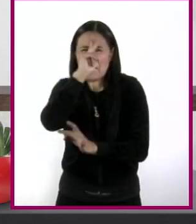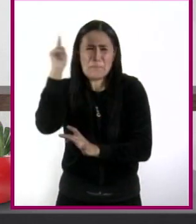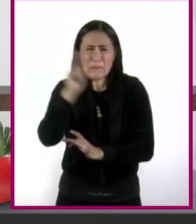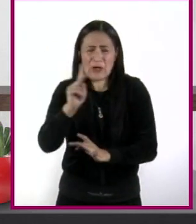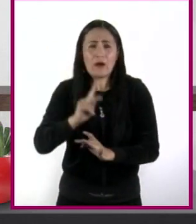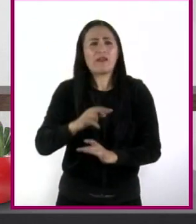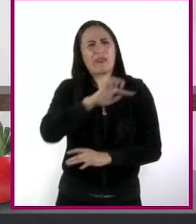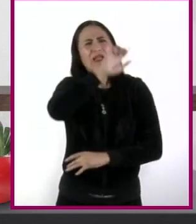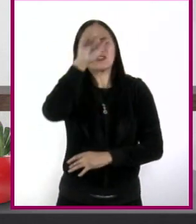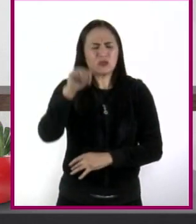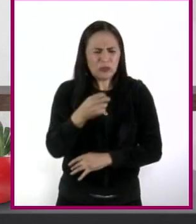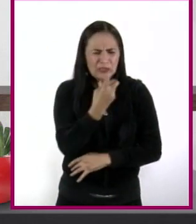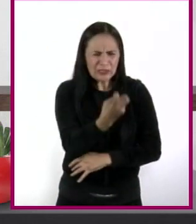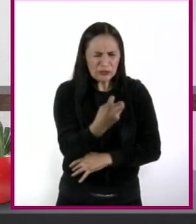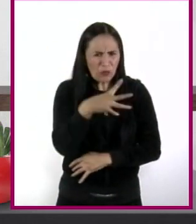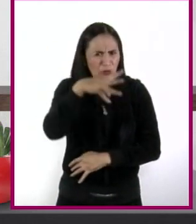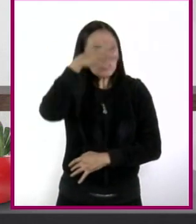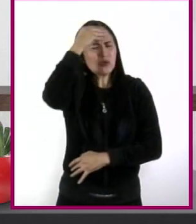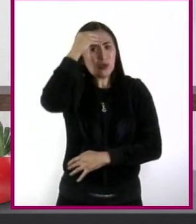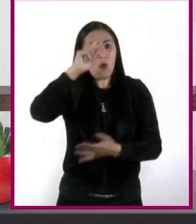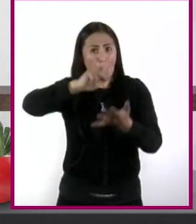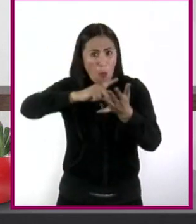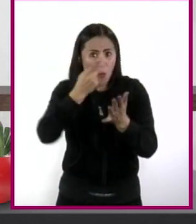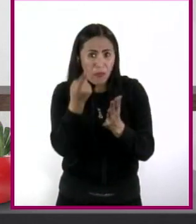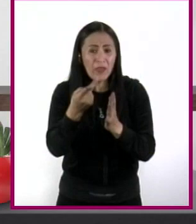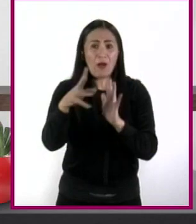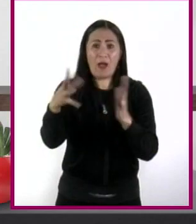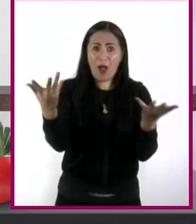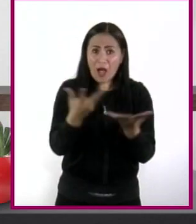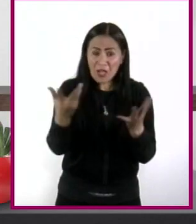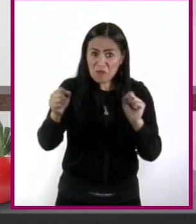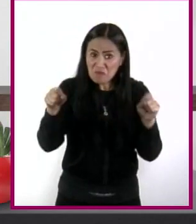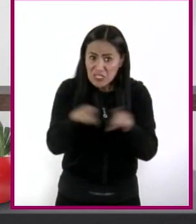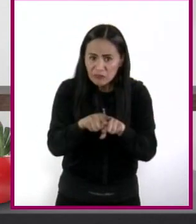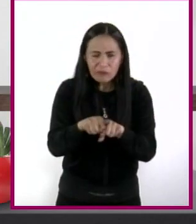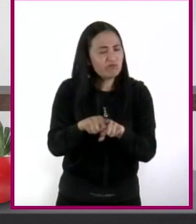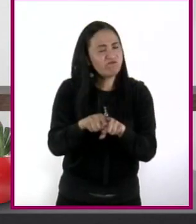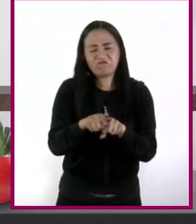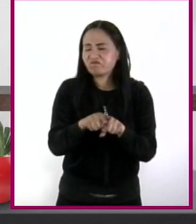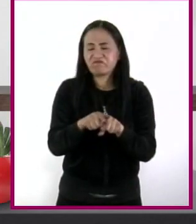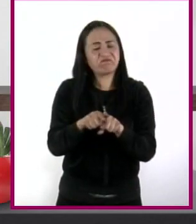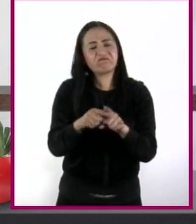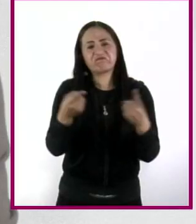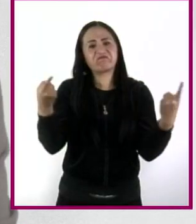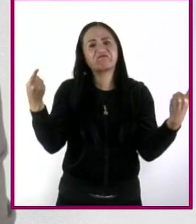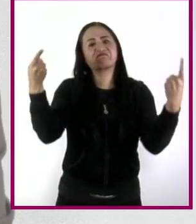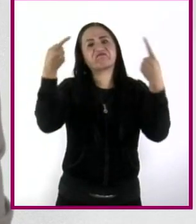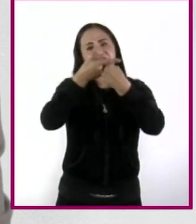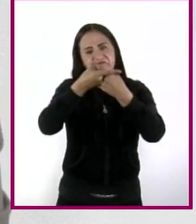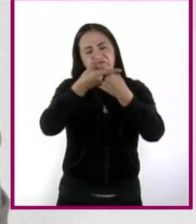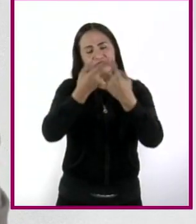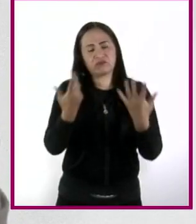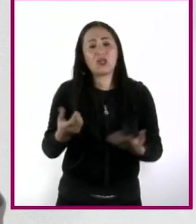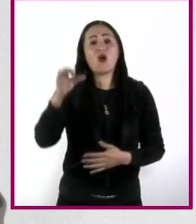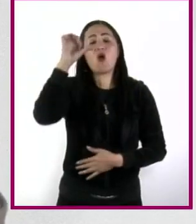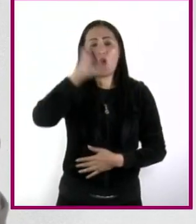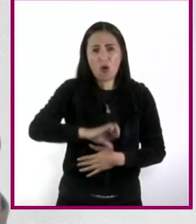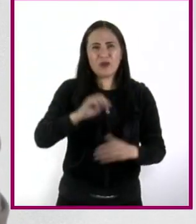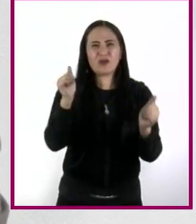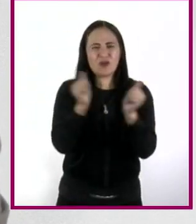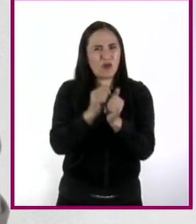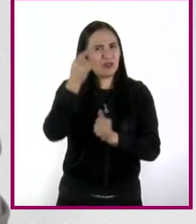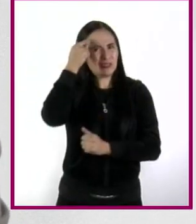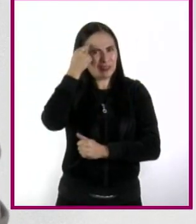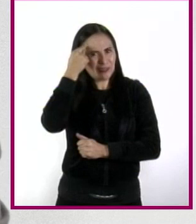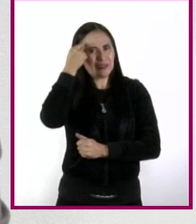grandes aprendizajes que nos llevarían a no repetirlos, pero en ocasiones pareciera que es todo lo contrario. Hoy en Conciencia Histórica